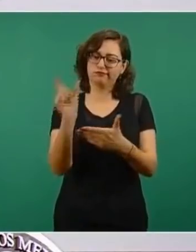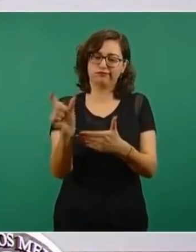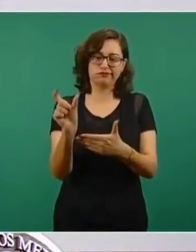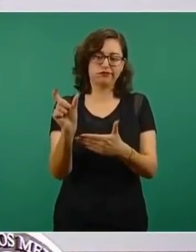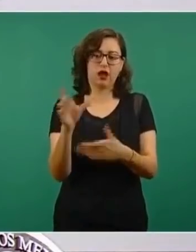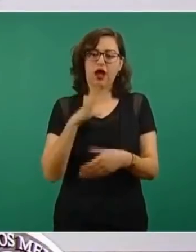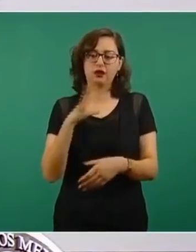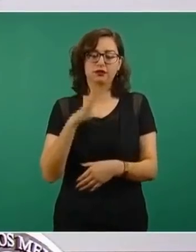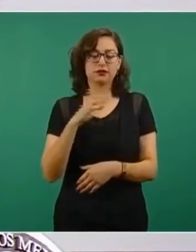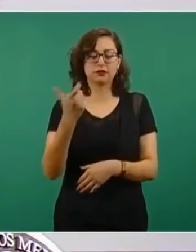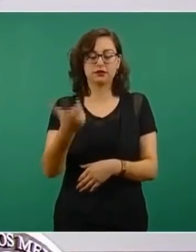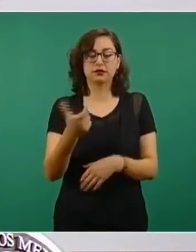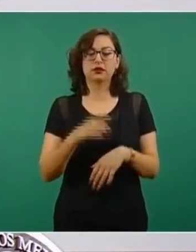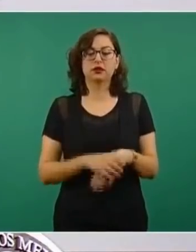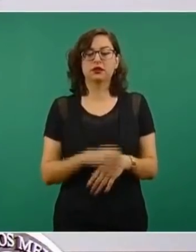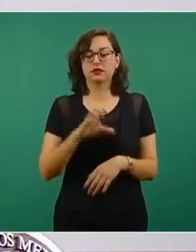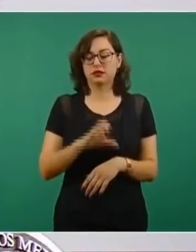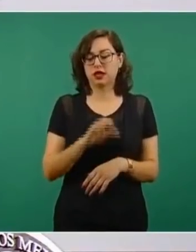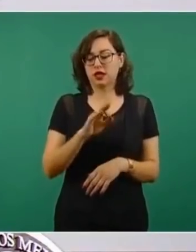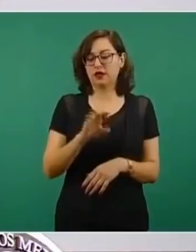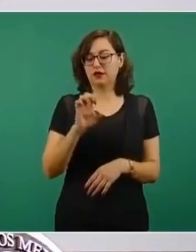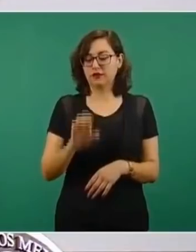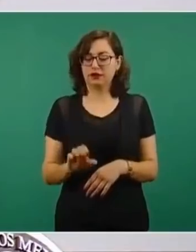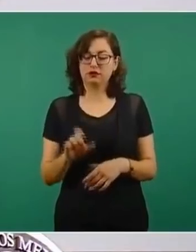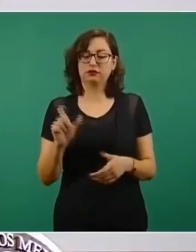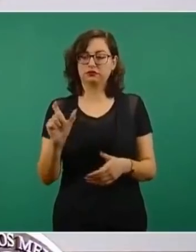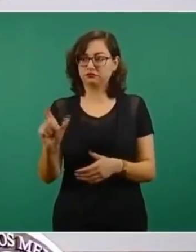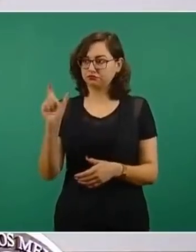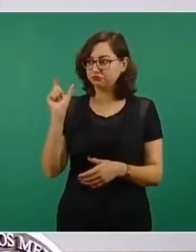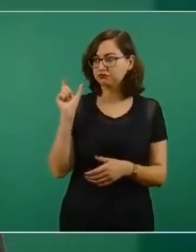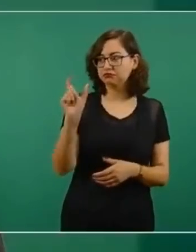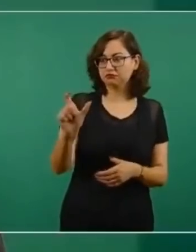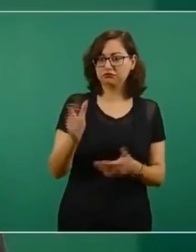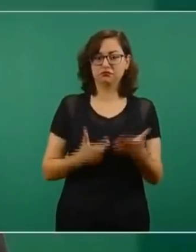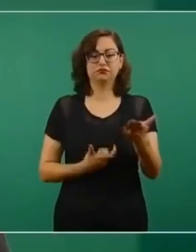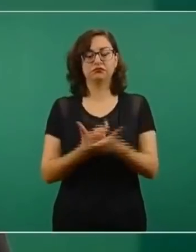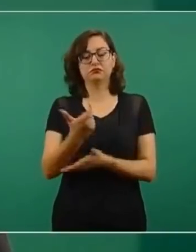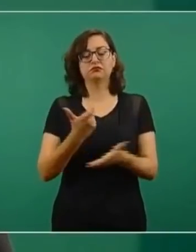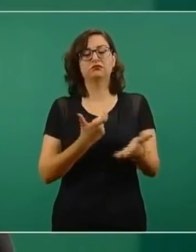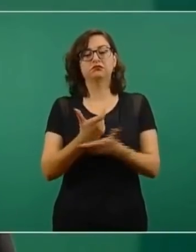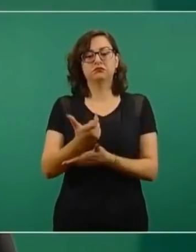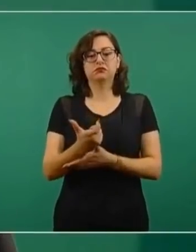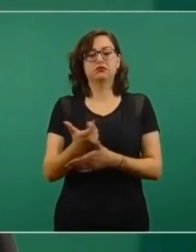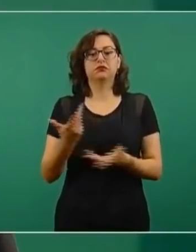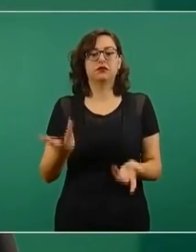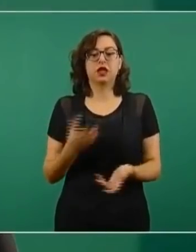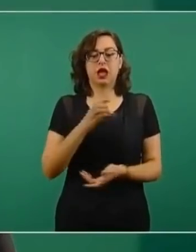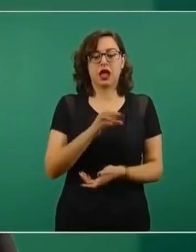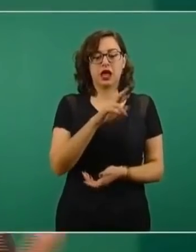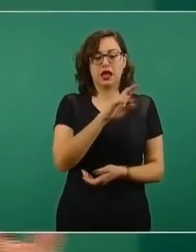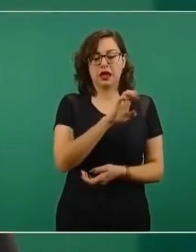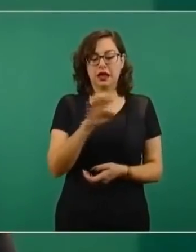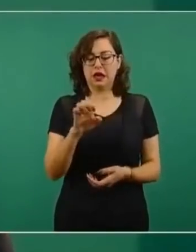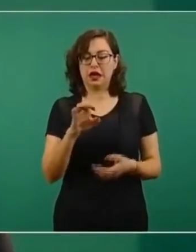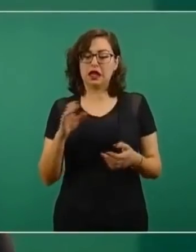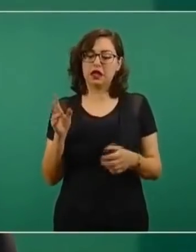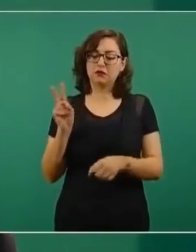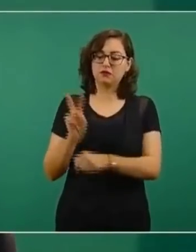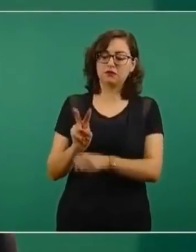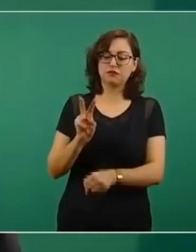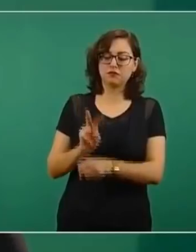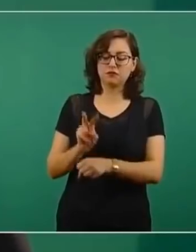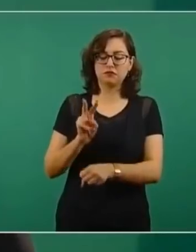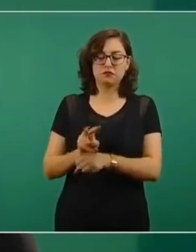de energía eléctrica que la Comisión Federal de Electricidad tiene para con ello, pues bueno, es un recibo que ha estado modelado con la Comisión Reguladora, es un formato,